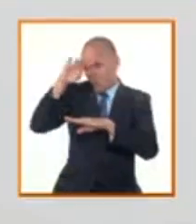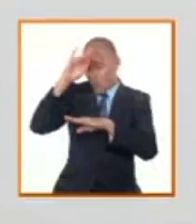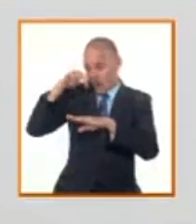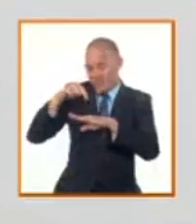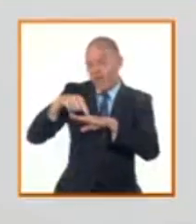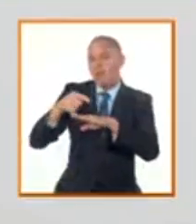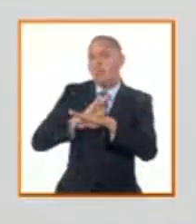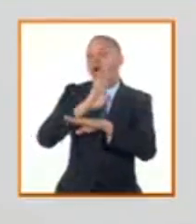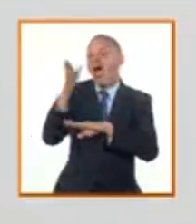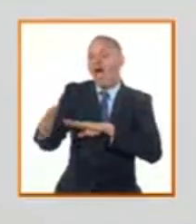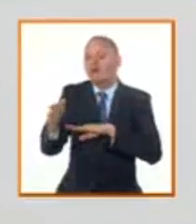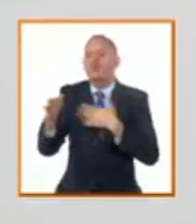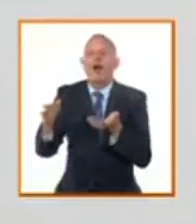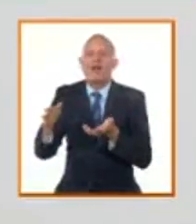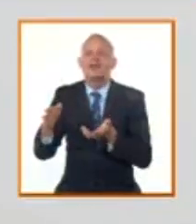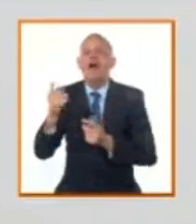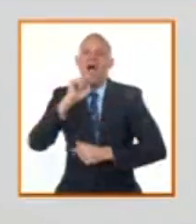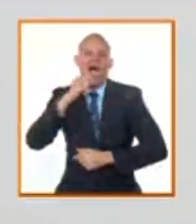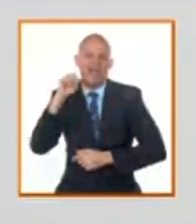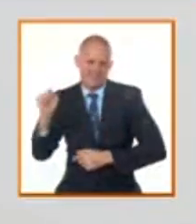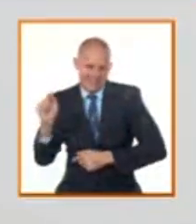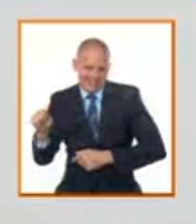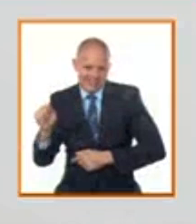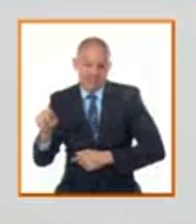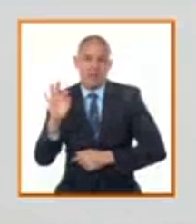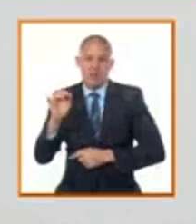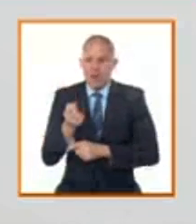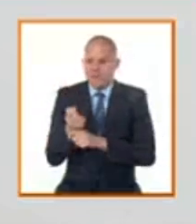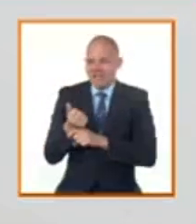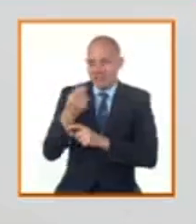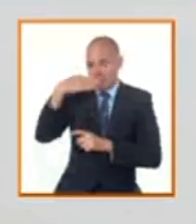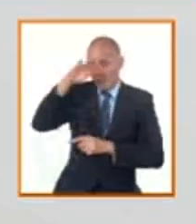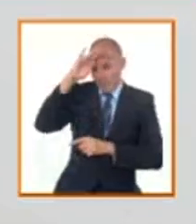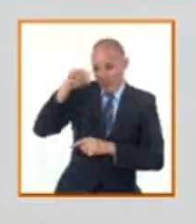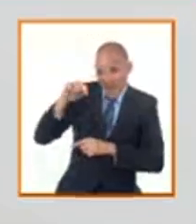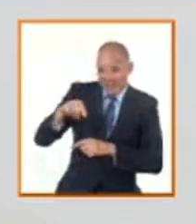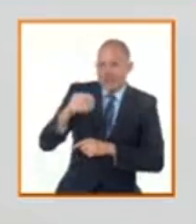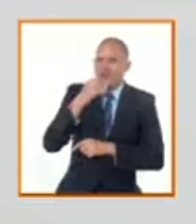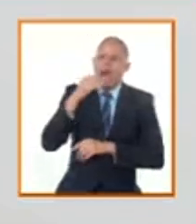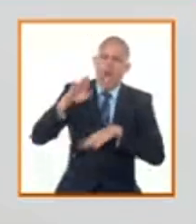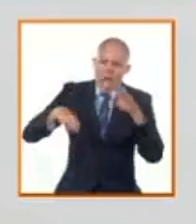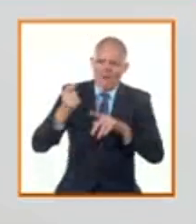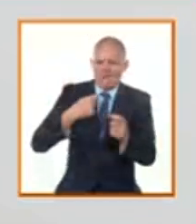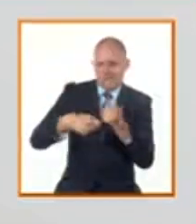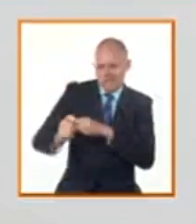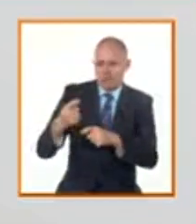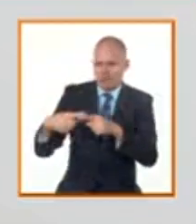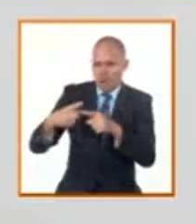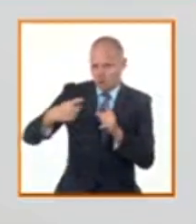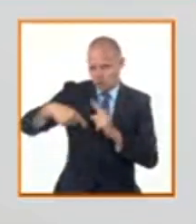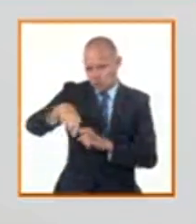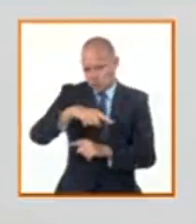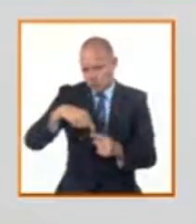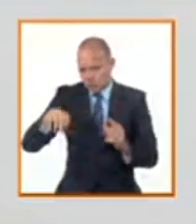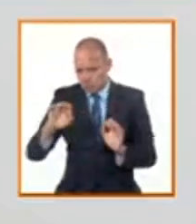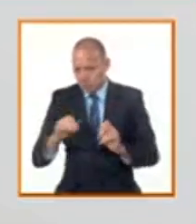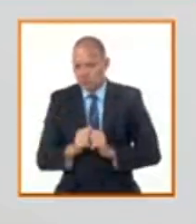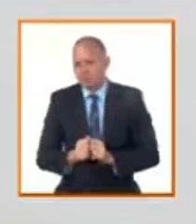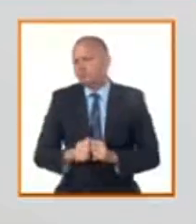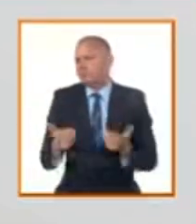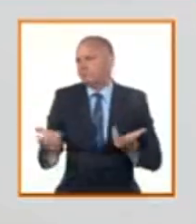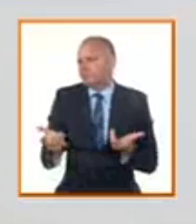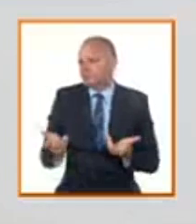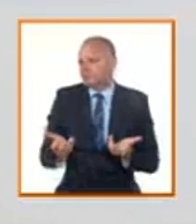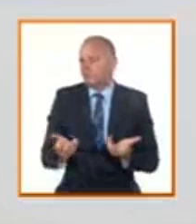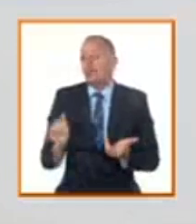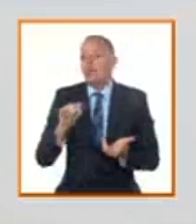mayor peligro, o el peligro potencial, de que esa droga, de haberse apropiado por elementos inescrupulosos, se intercalen y se introduzcan en el